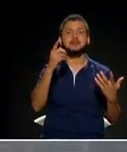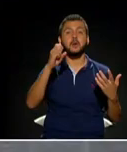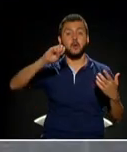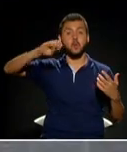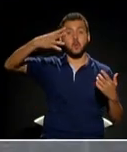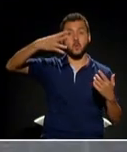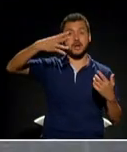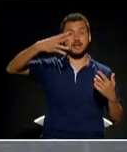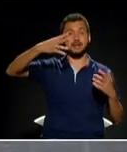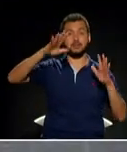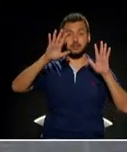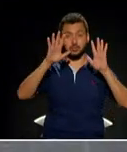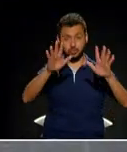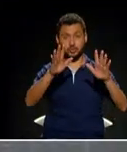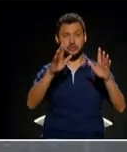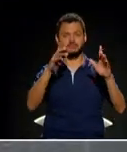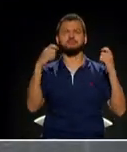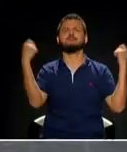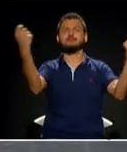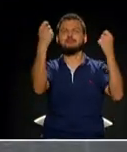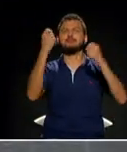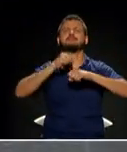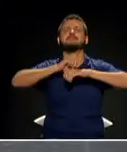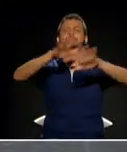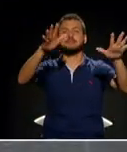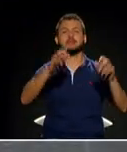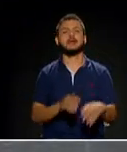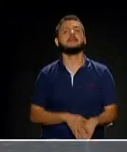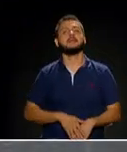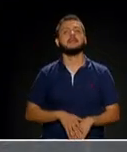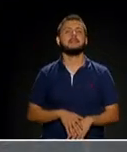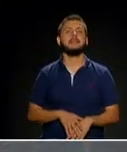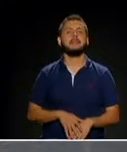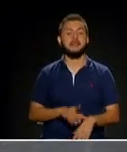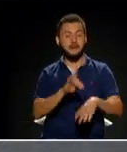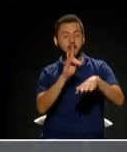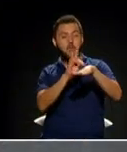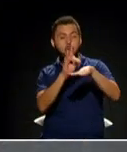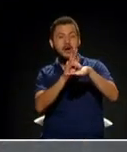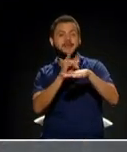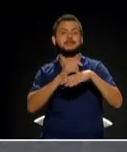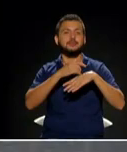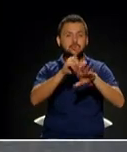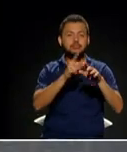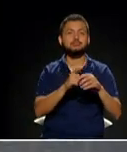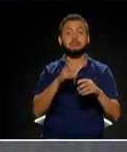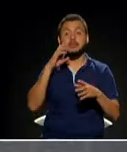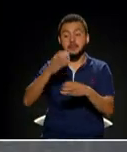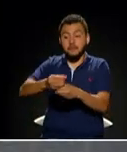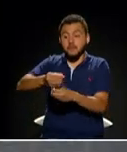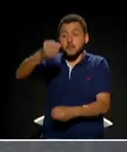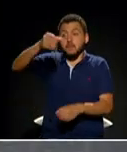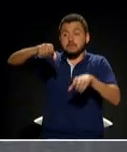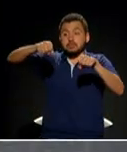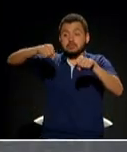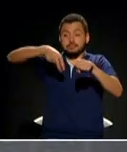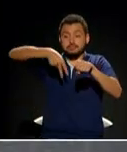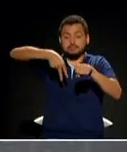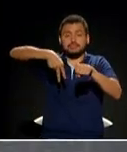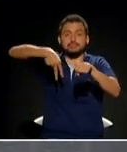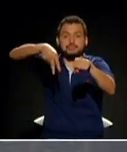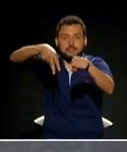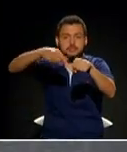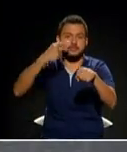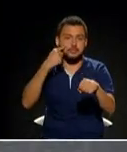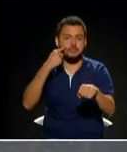psuv de herramientas que no sabemos cómo regular las de obama jim green las patinetas son aquí en la medida oro en un periodo de